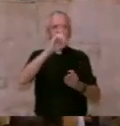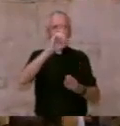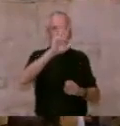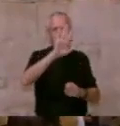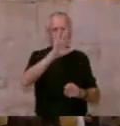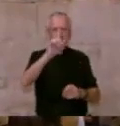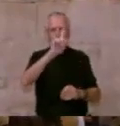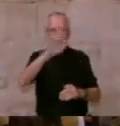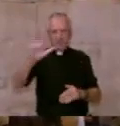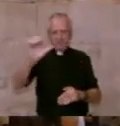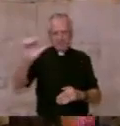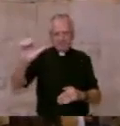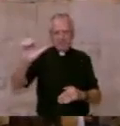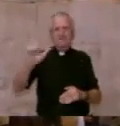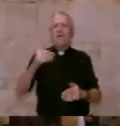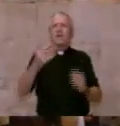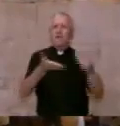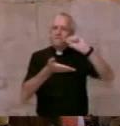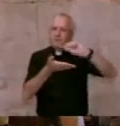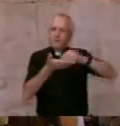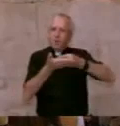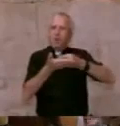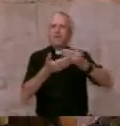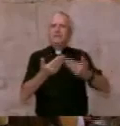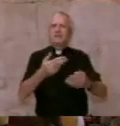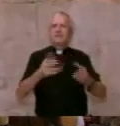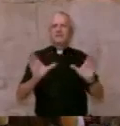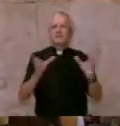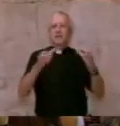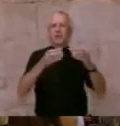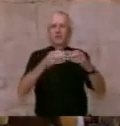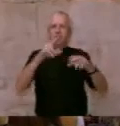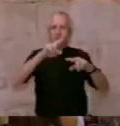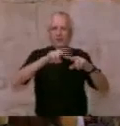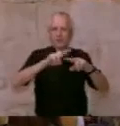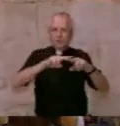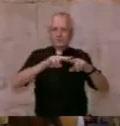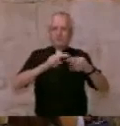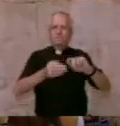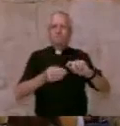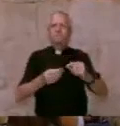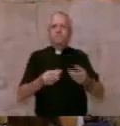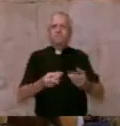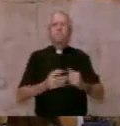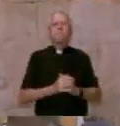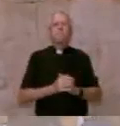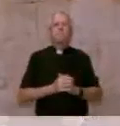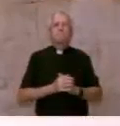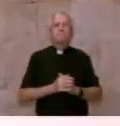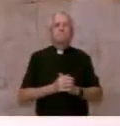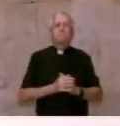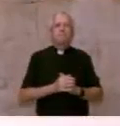516 firma en las actas del concilio tarraconense presidido por el metropolitano Joan.